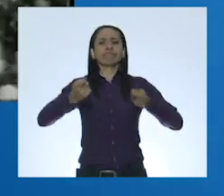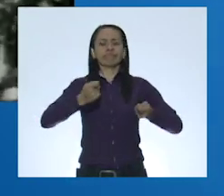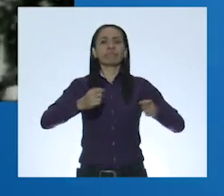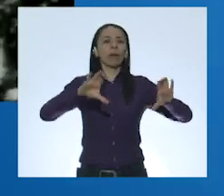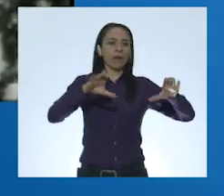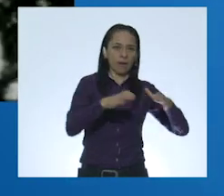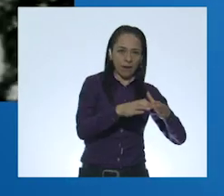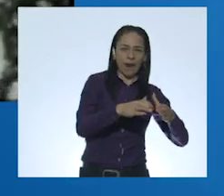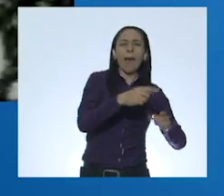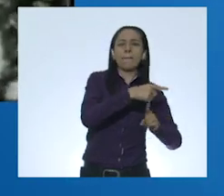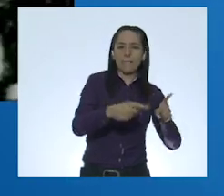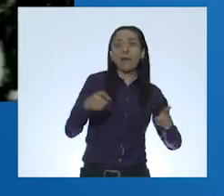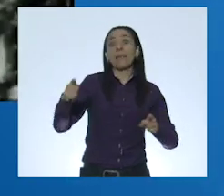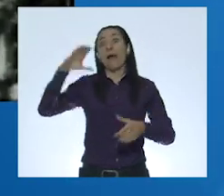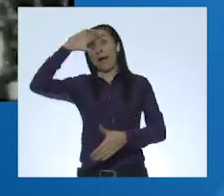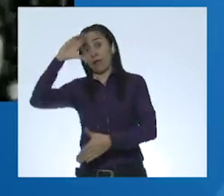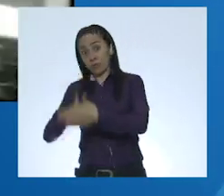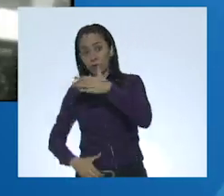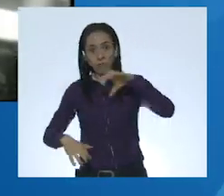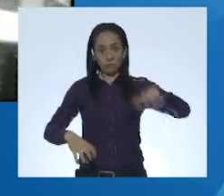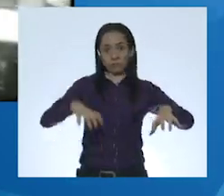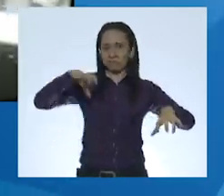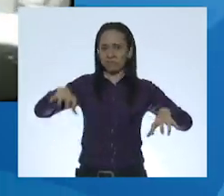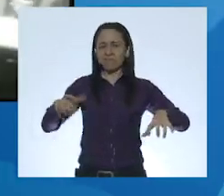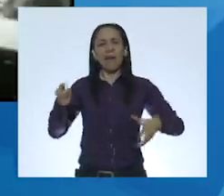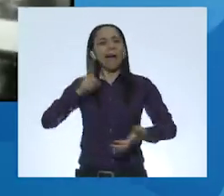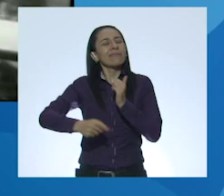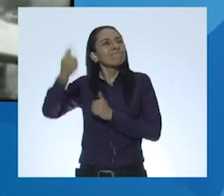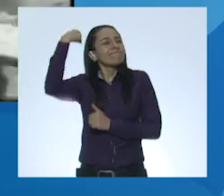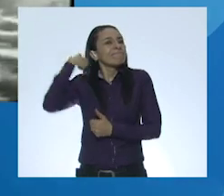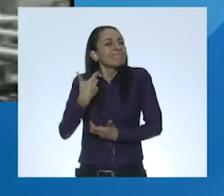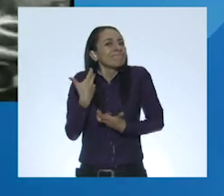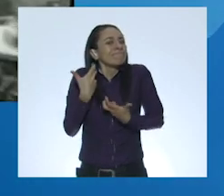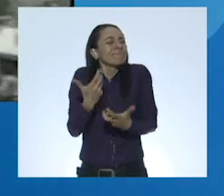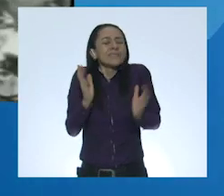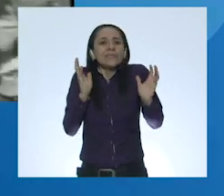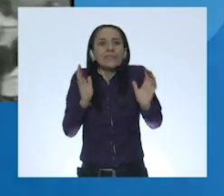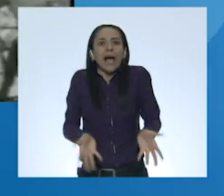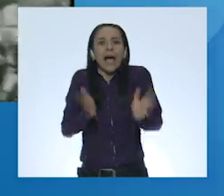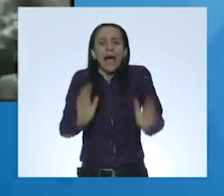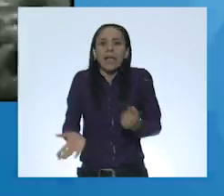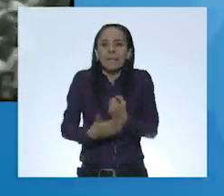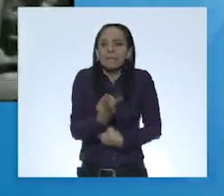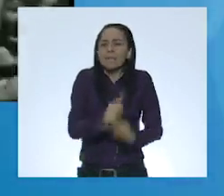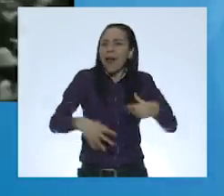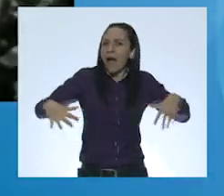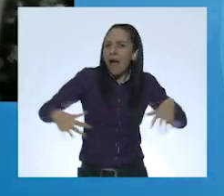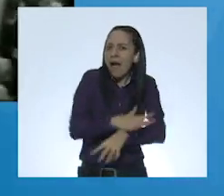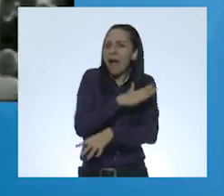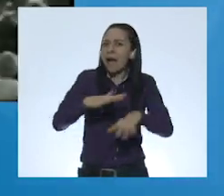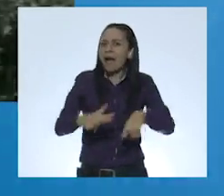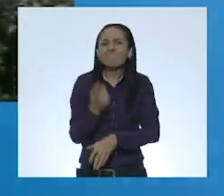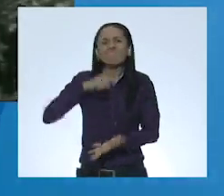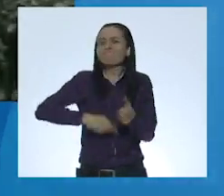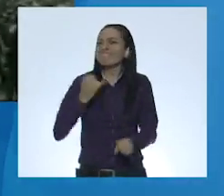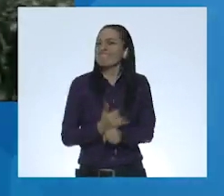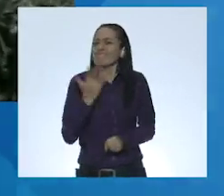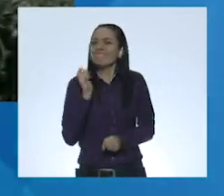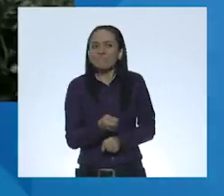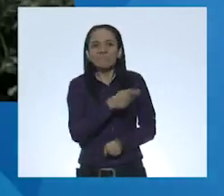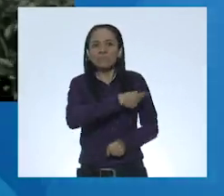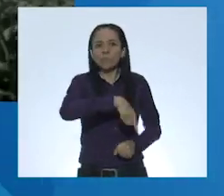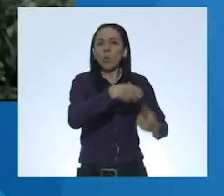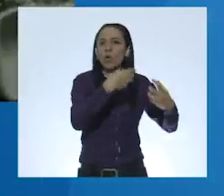católicos existía un profundo deseo de cambio y mucho malestar por la explotación y la violencia de los hacendados y